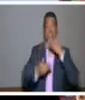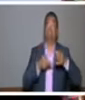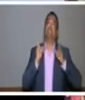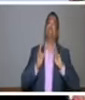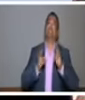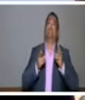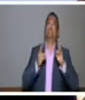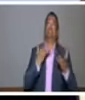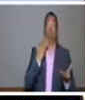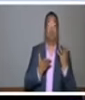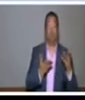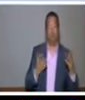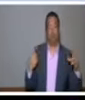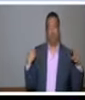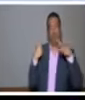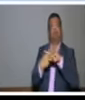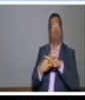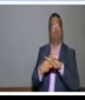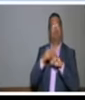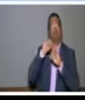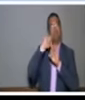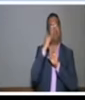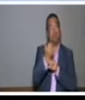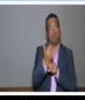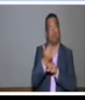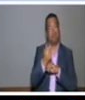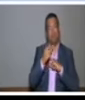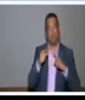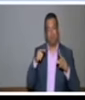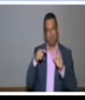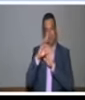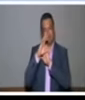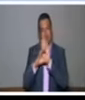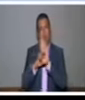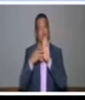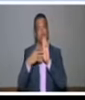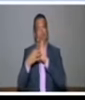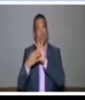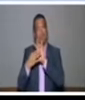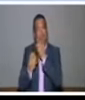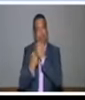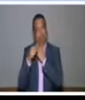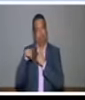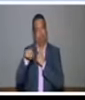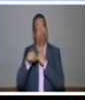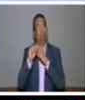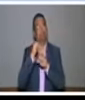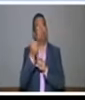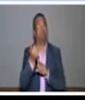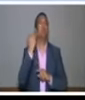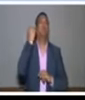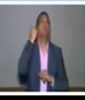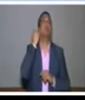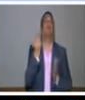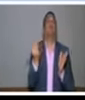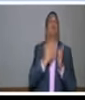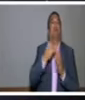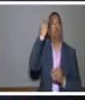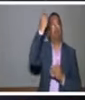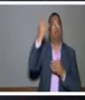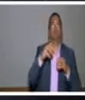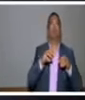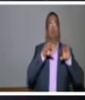medio ambiente que en Puerto Rico está protegido por nuestra Constitución. Si se revivieran proyectos como el gasoducto o proyectos que